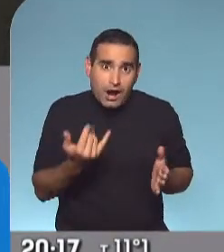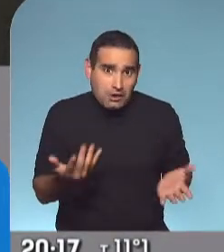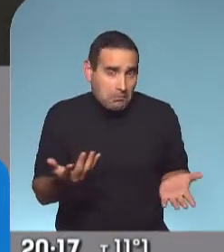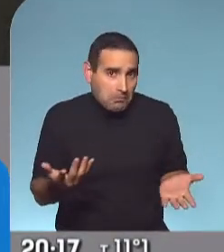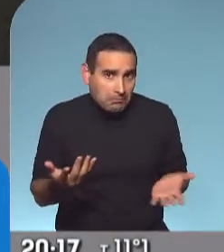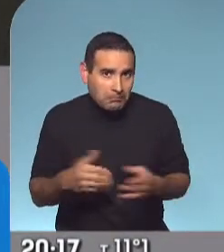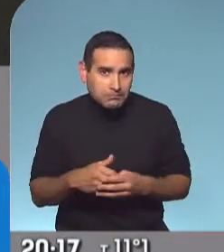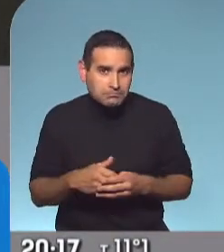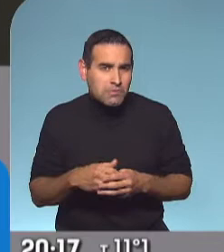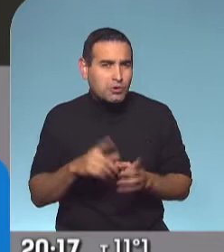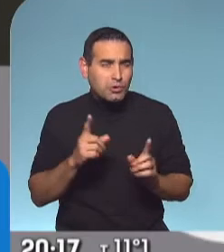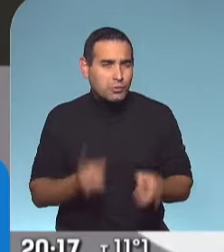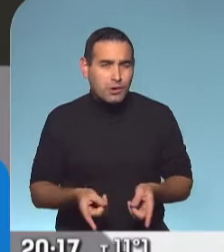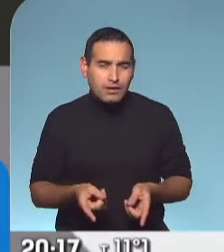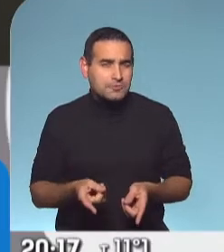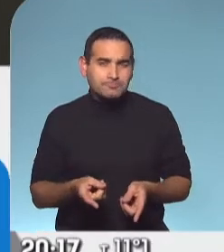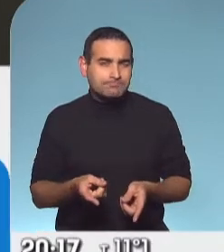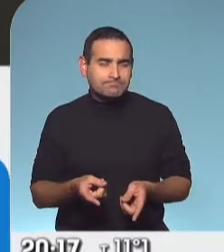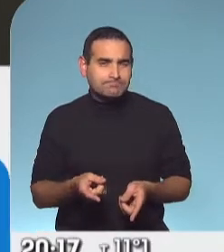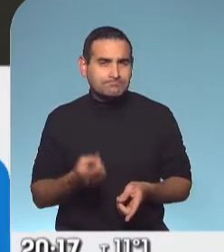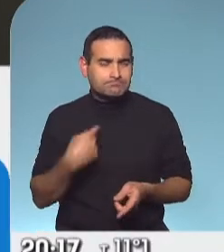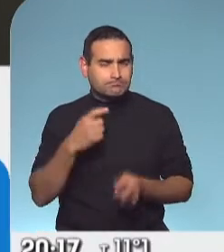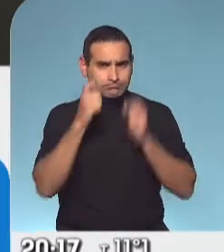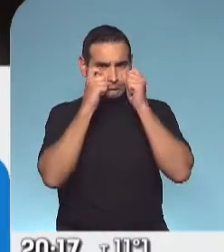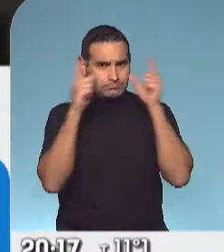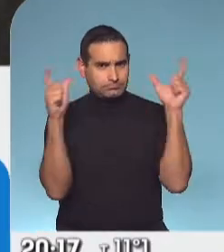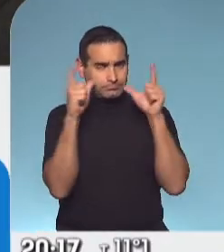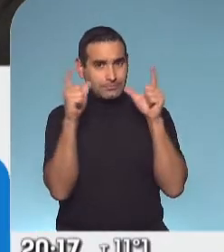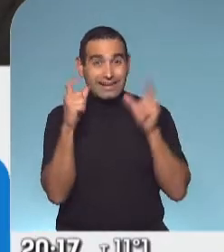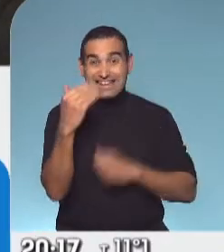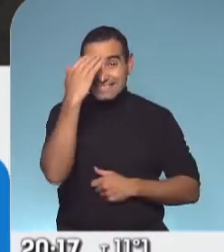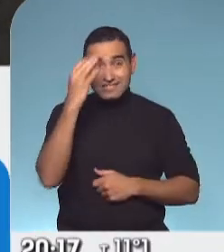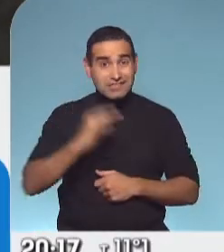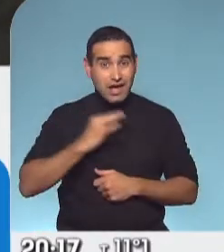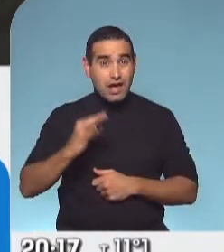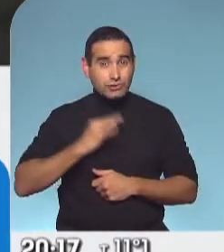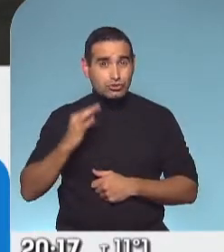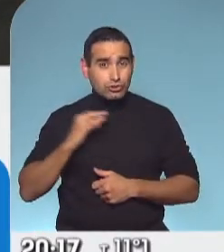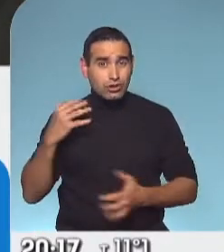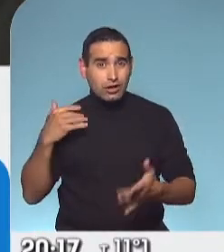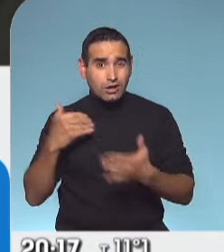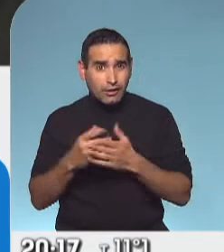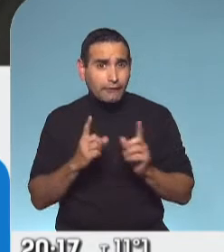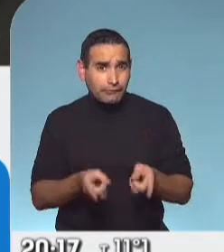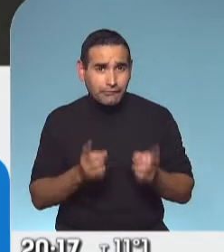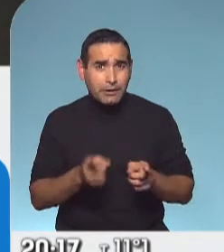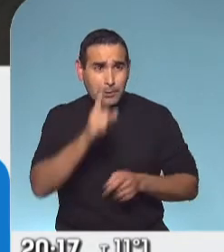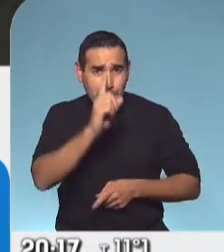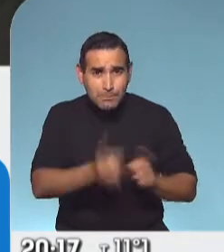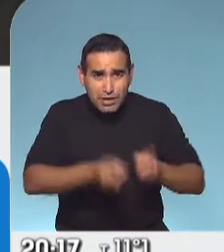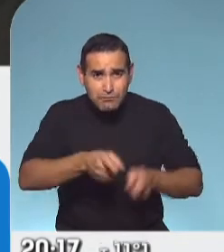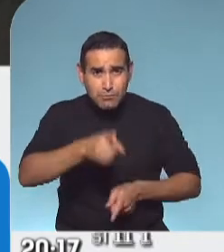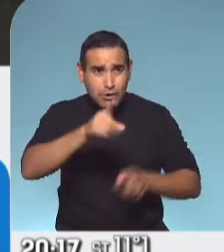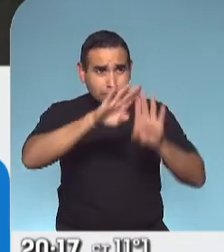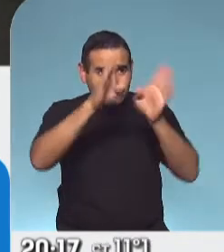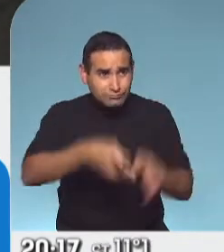maneras, lo que nos alertó mucho, que después de 15 años, todavía el mismo organismo con el que